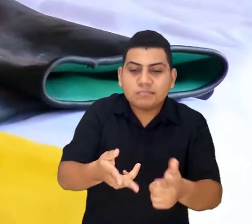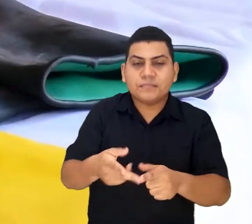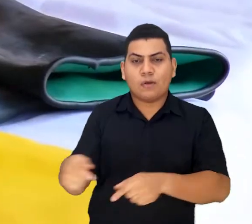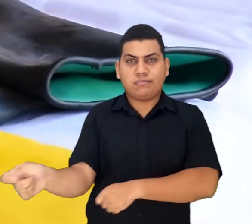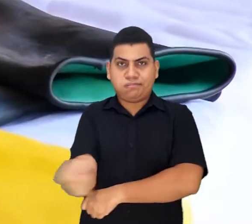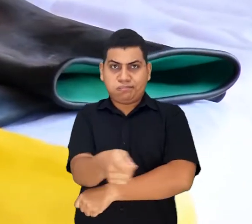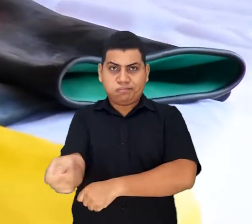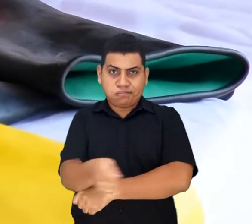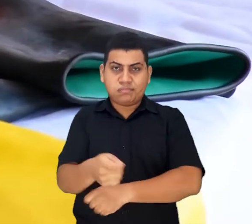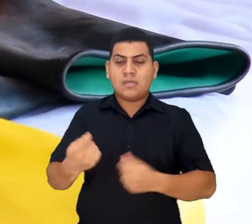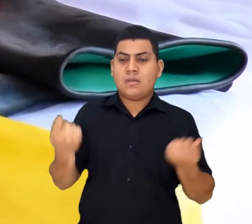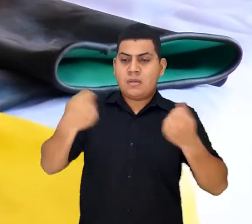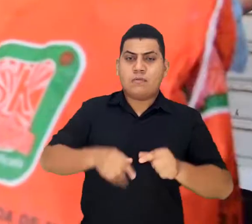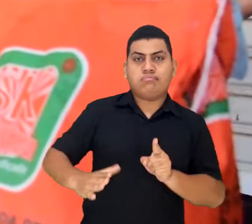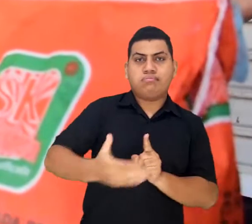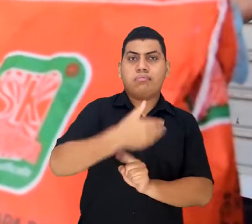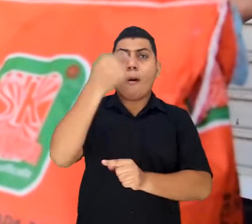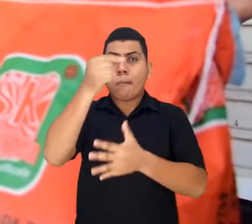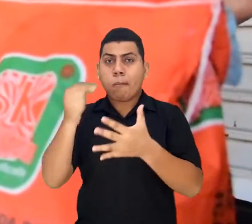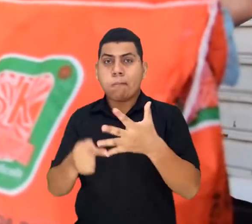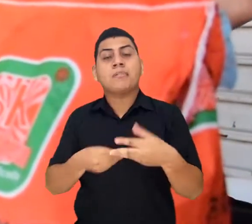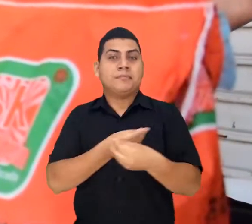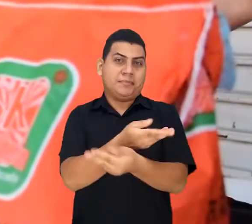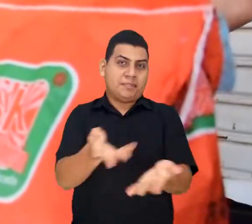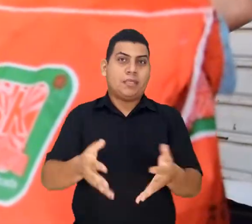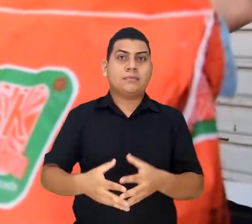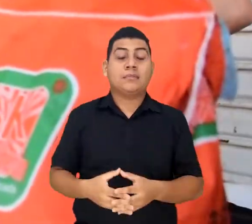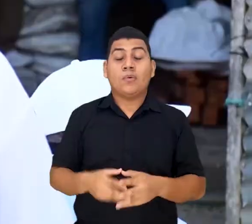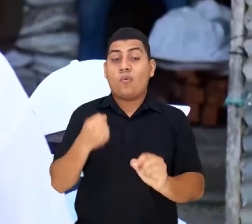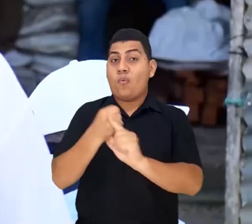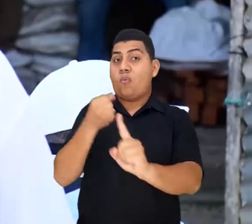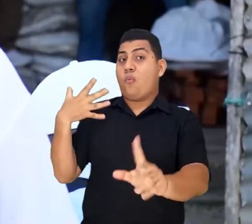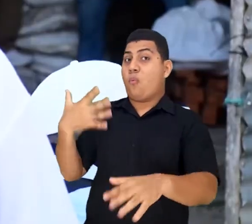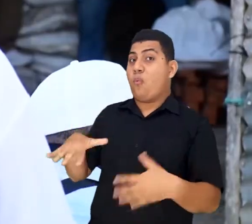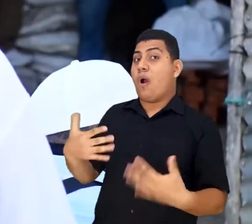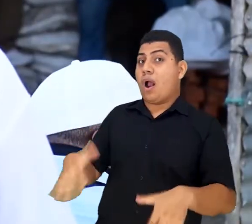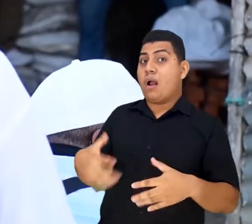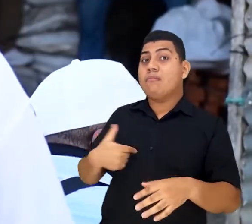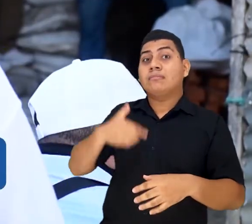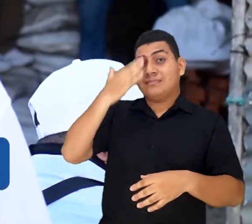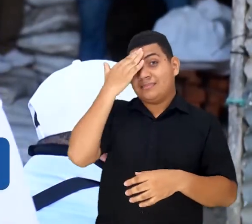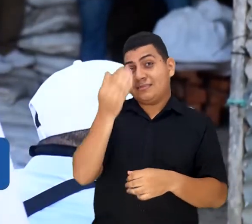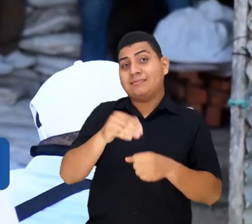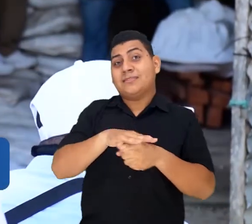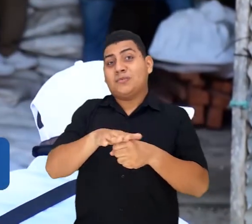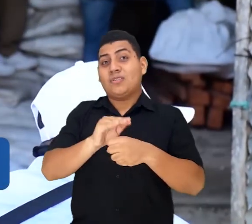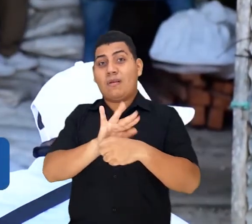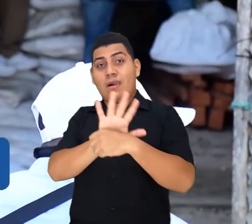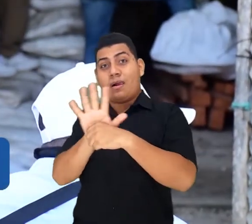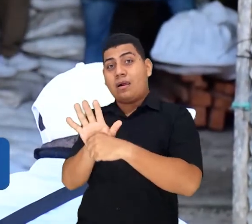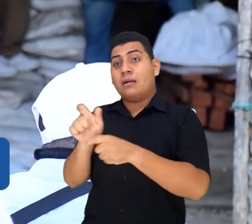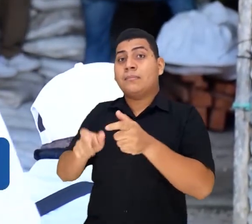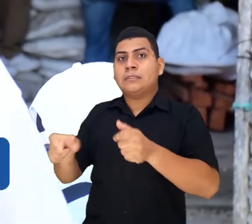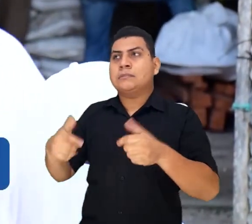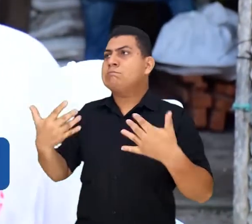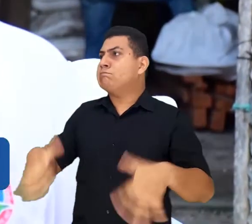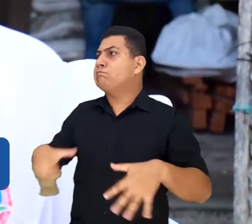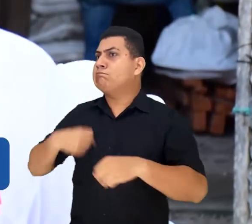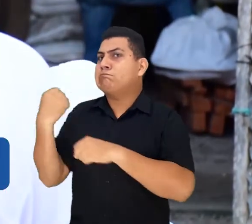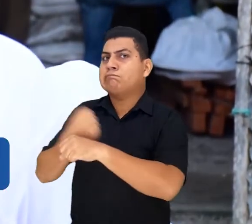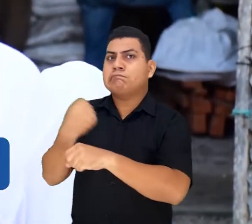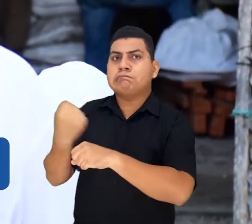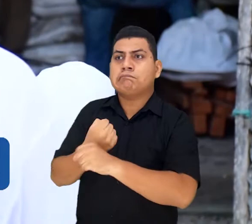abonos, elementos de protección personal, entre otros productos. Muy importante porque después de esta pandemia es